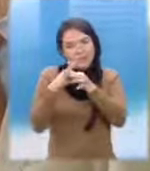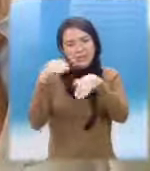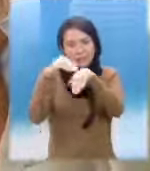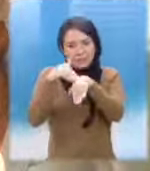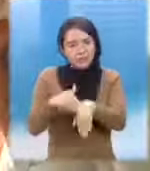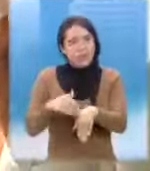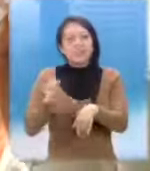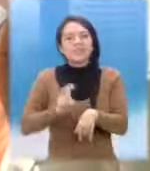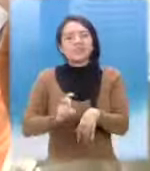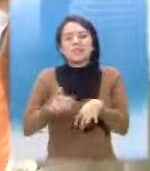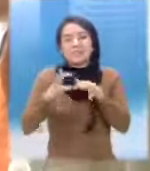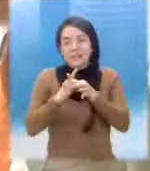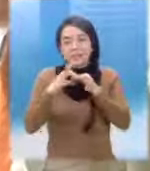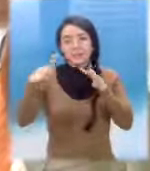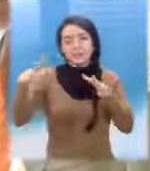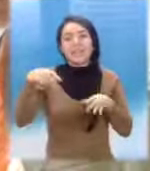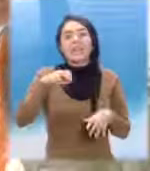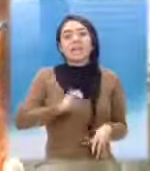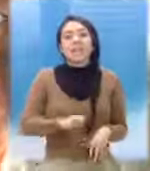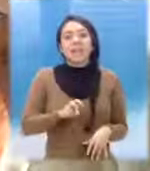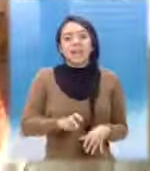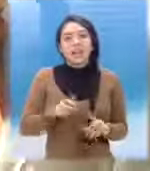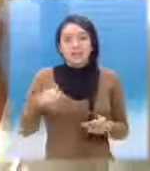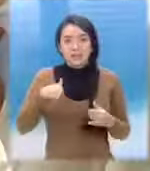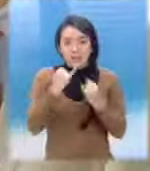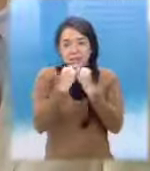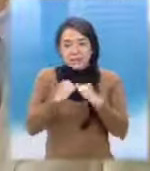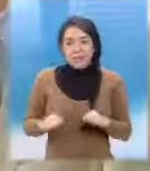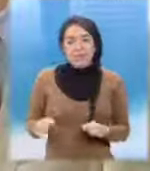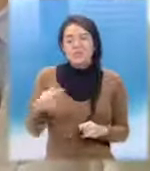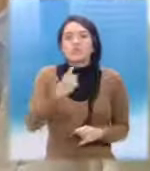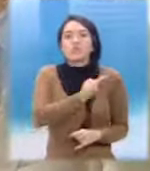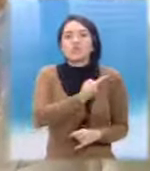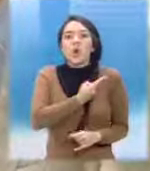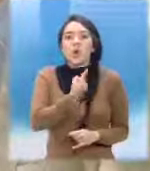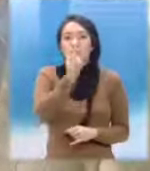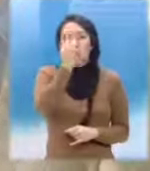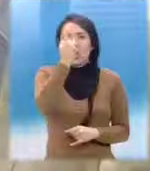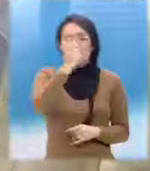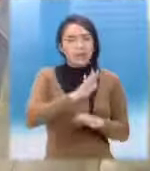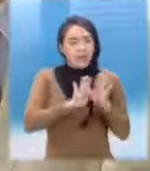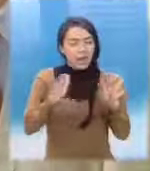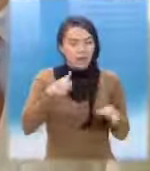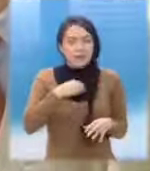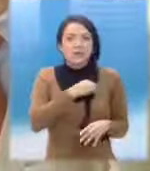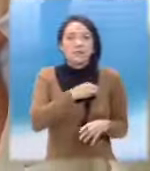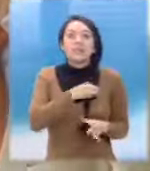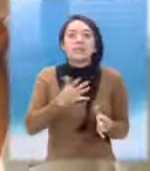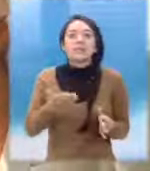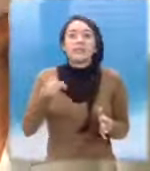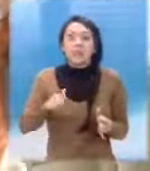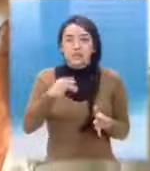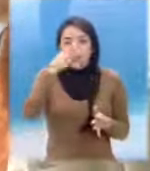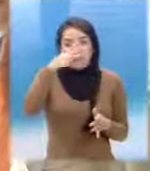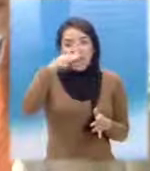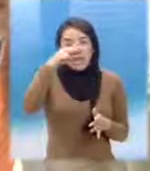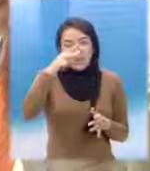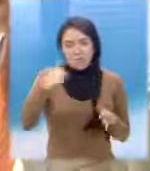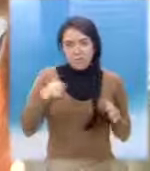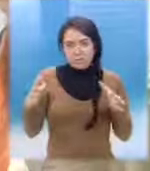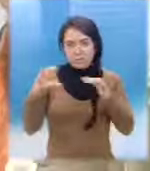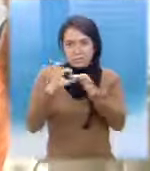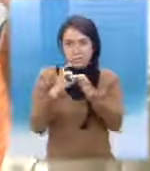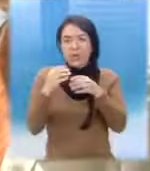la independencia política de México, sino la transformación de un régimen que garantizaba privilegios para